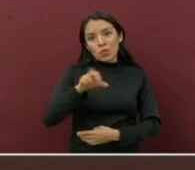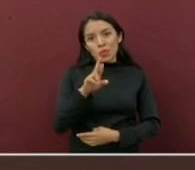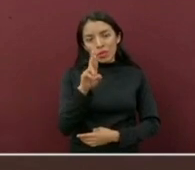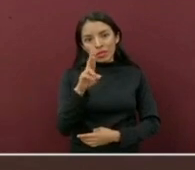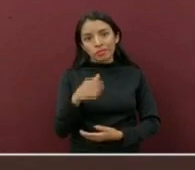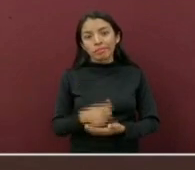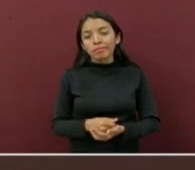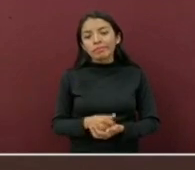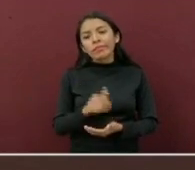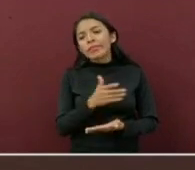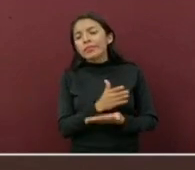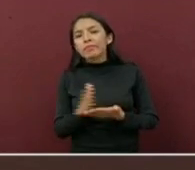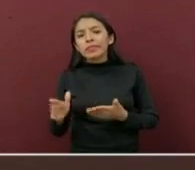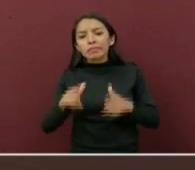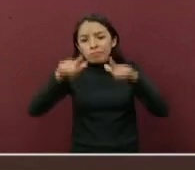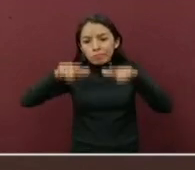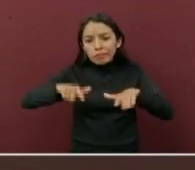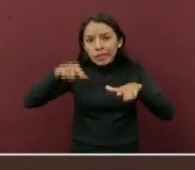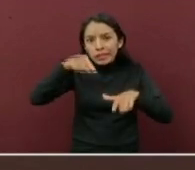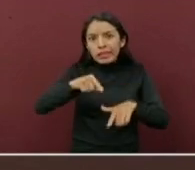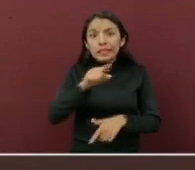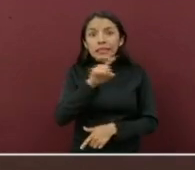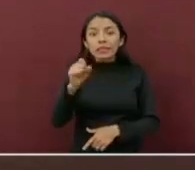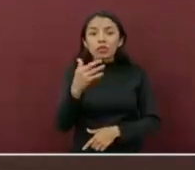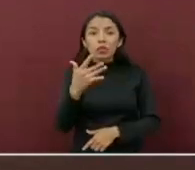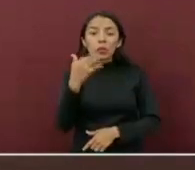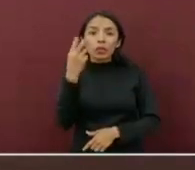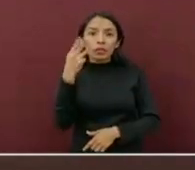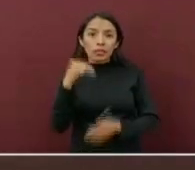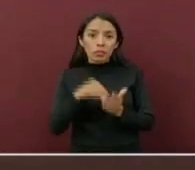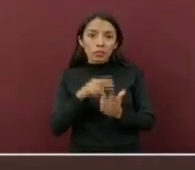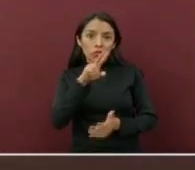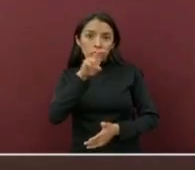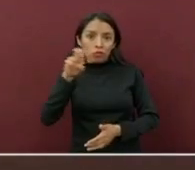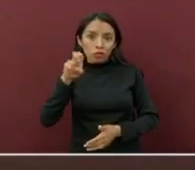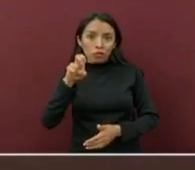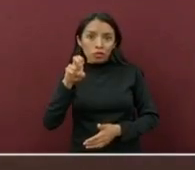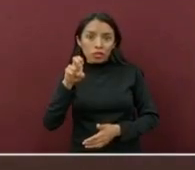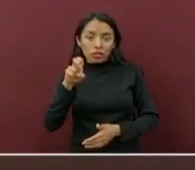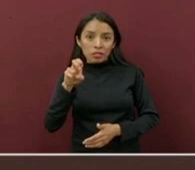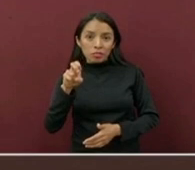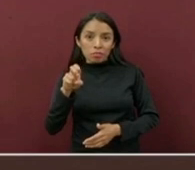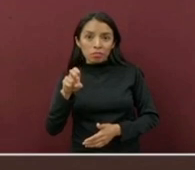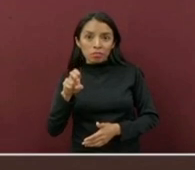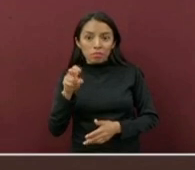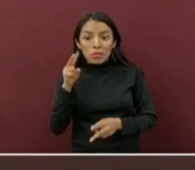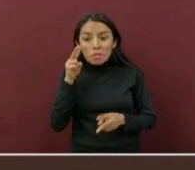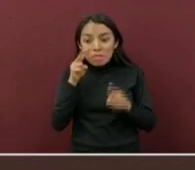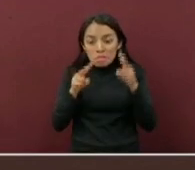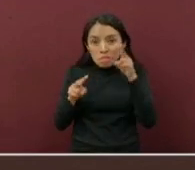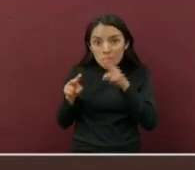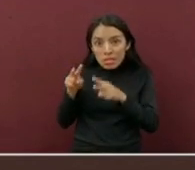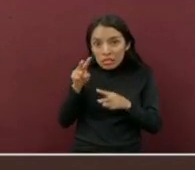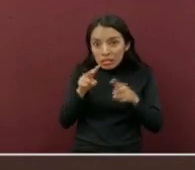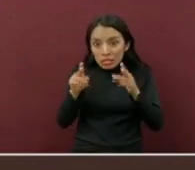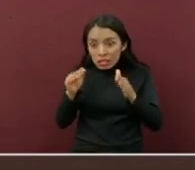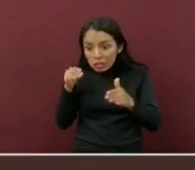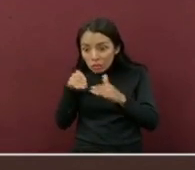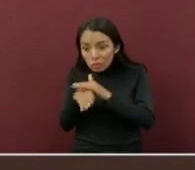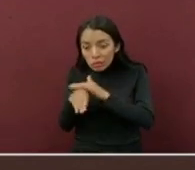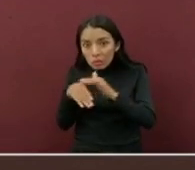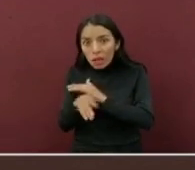la página ha recibido 153 mil 200 visitas lo que confirma la